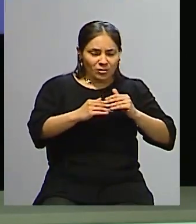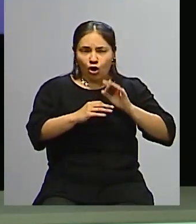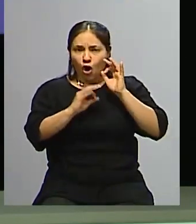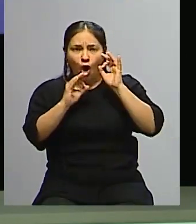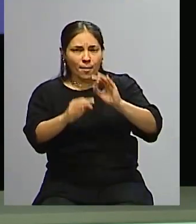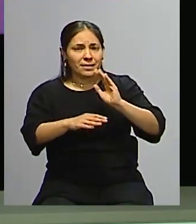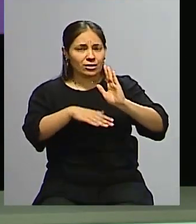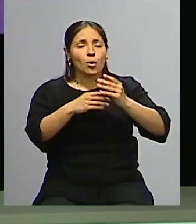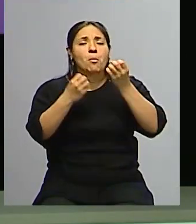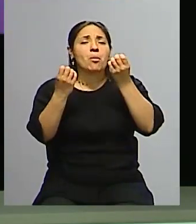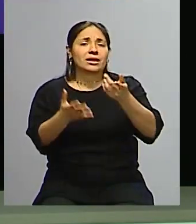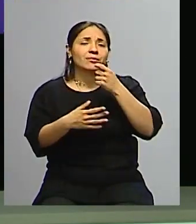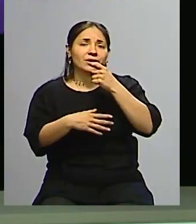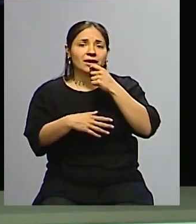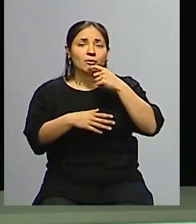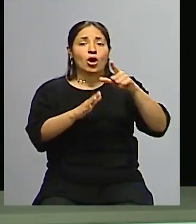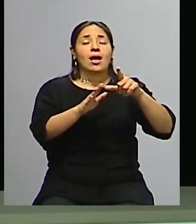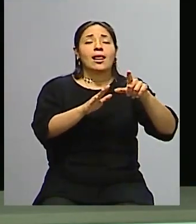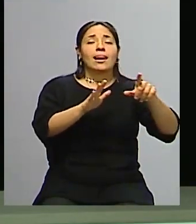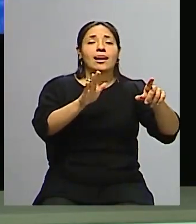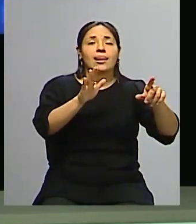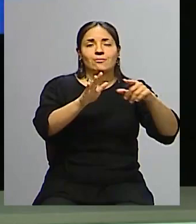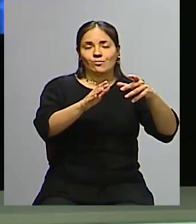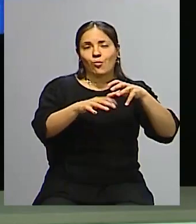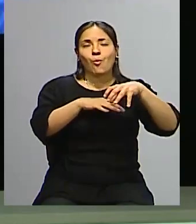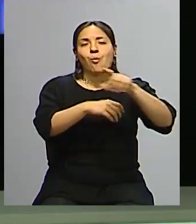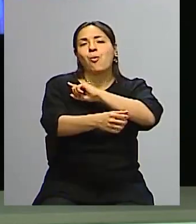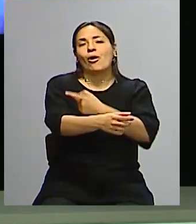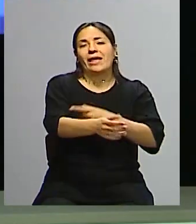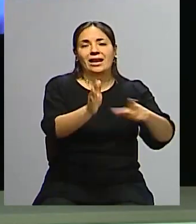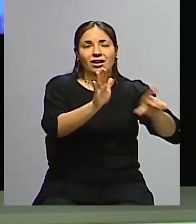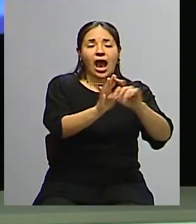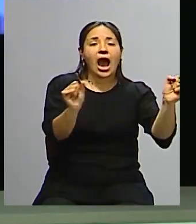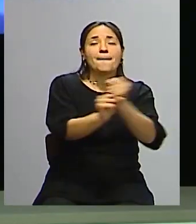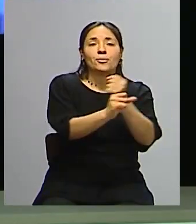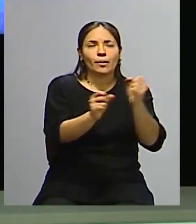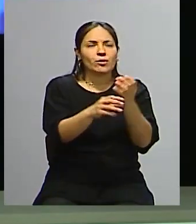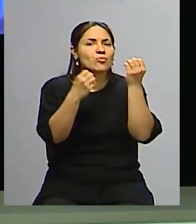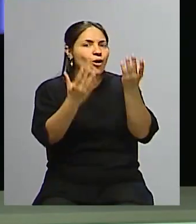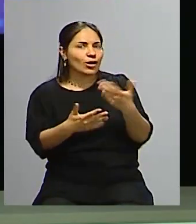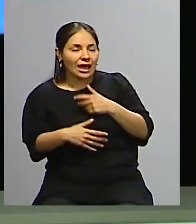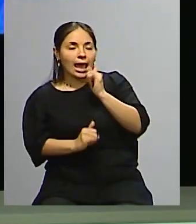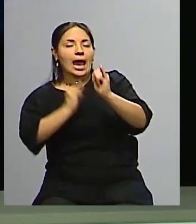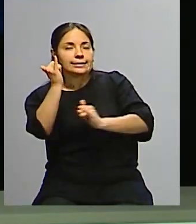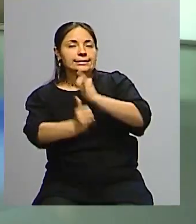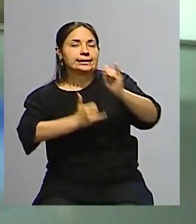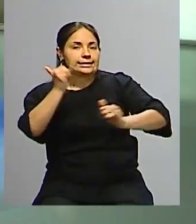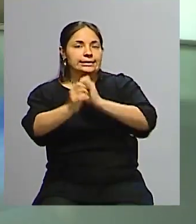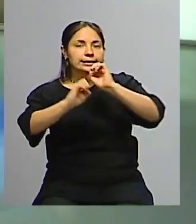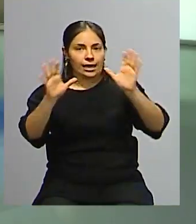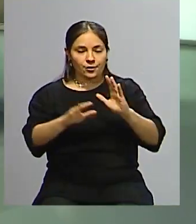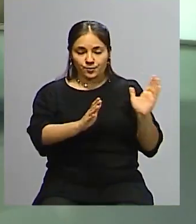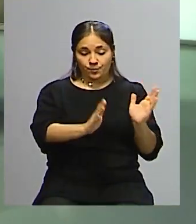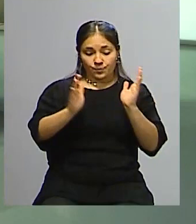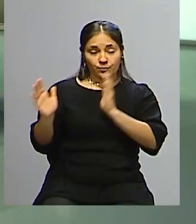qué necesita que el Poder Legislativo le apruebe esa partida presupuestaria o ese programa. Después están otros tipos u